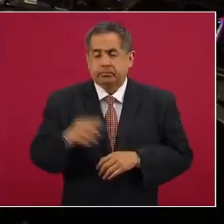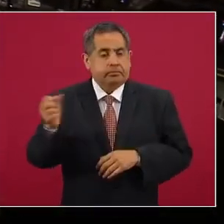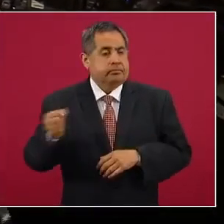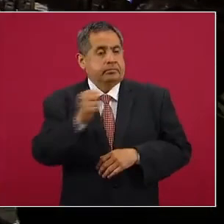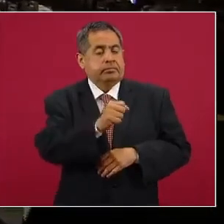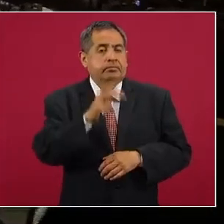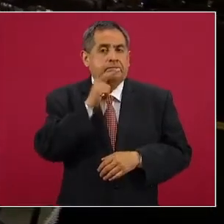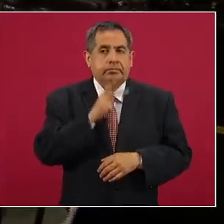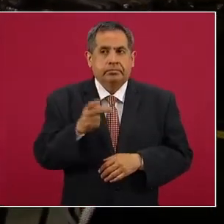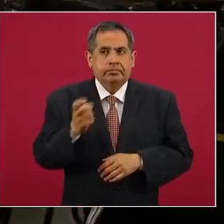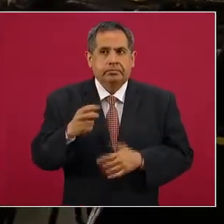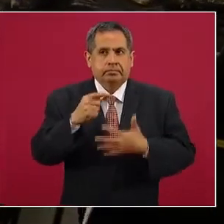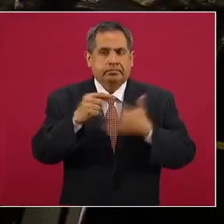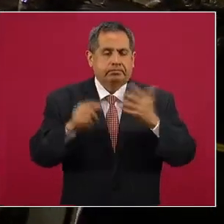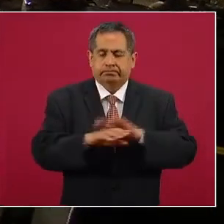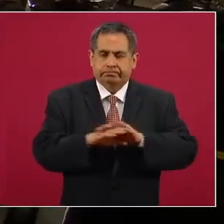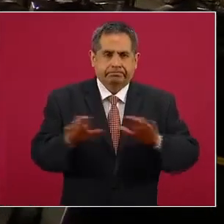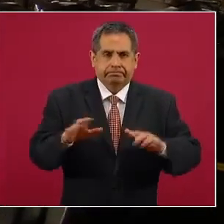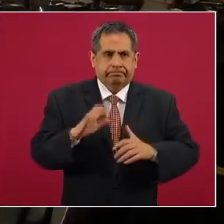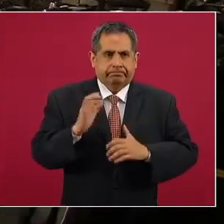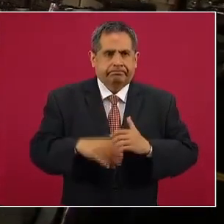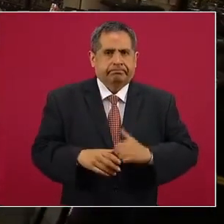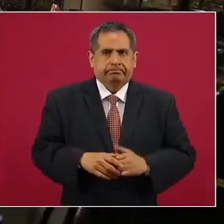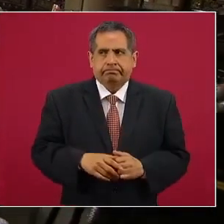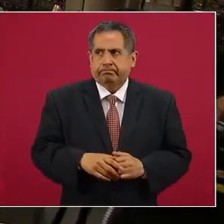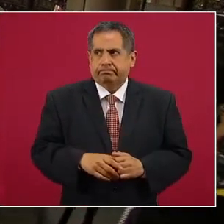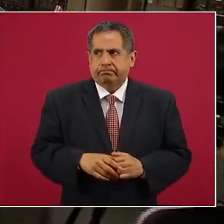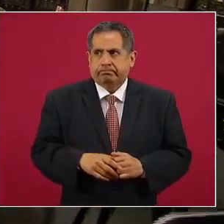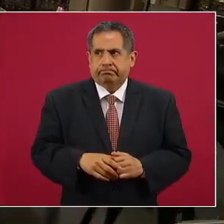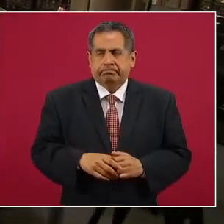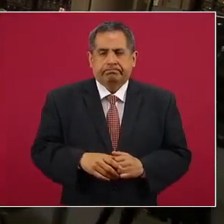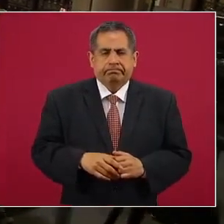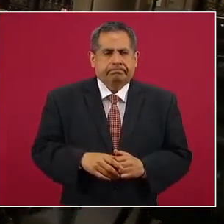esta otra, en